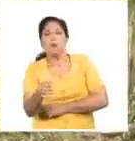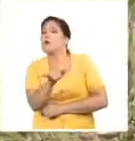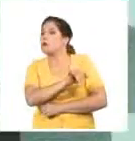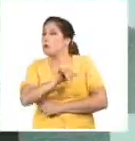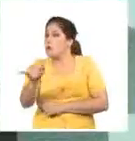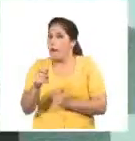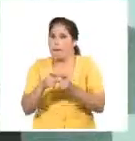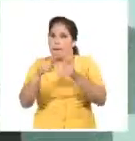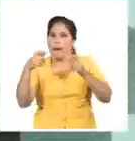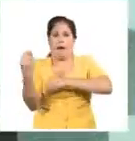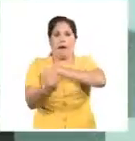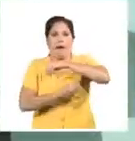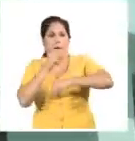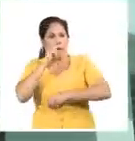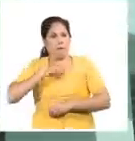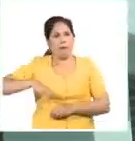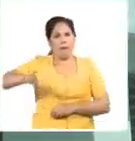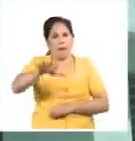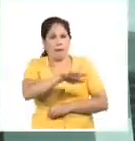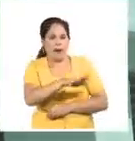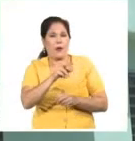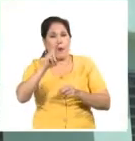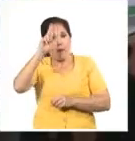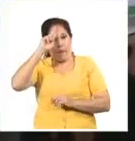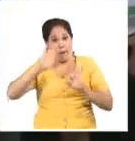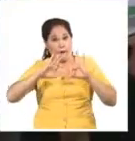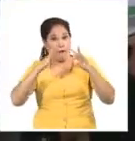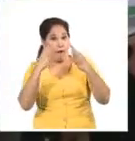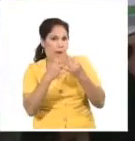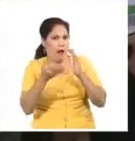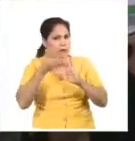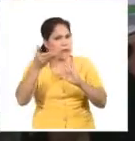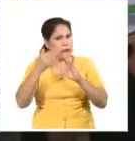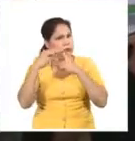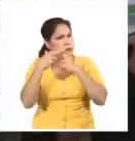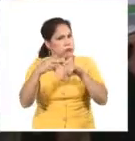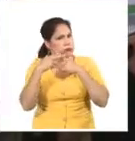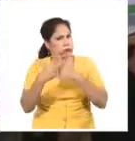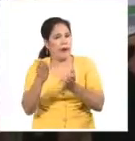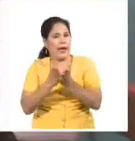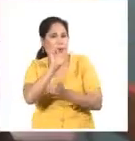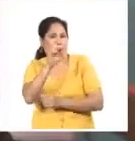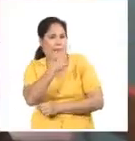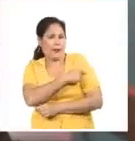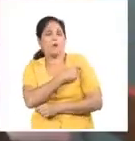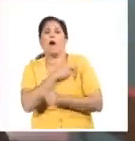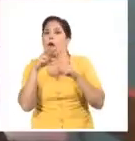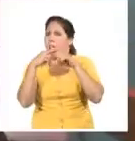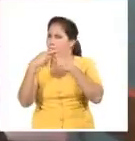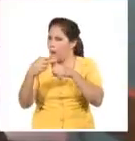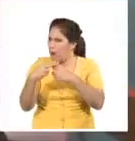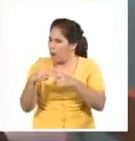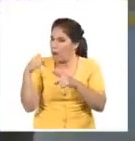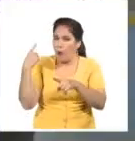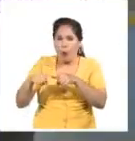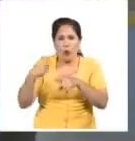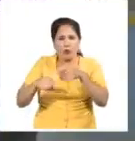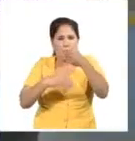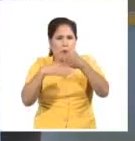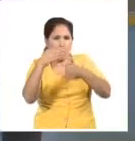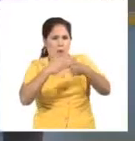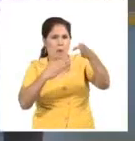una amplia transformación popular en su consultorio del médico y la enfermera de la familia, la escuelita primaria Lucía Íñiguez, entre otras obras